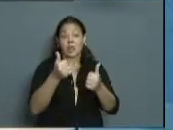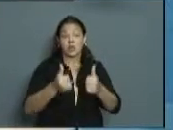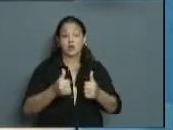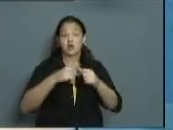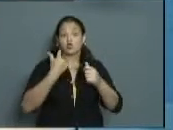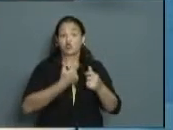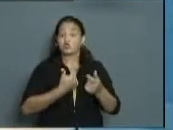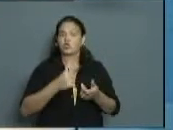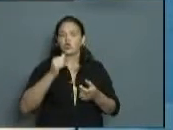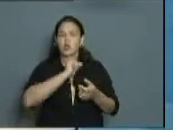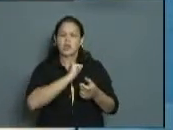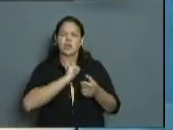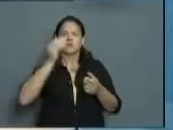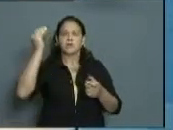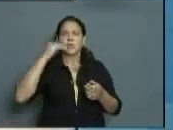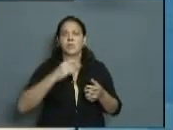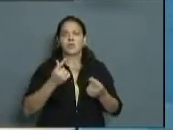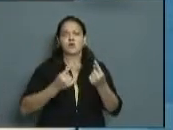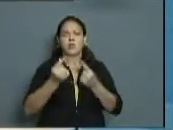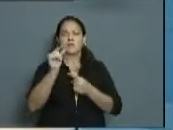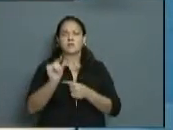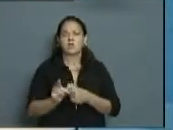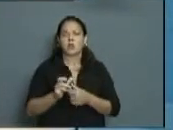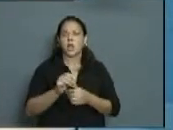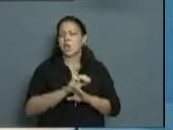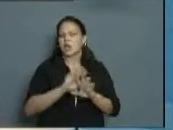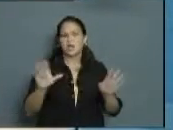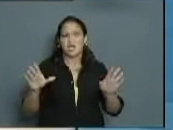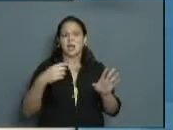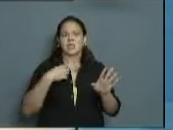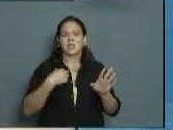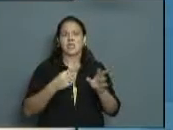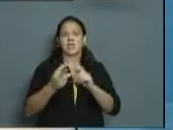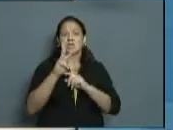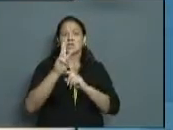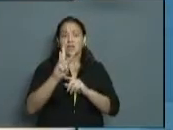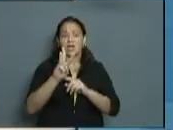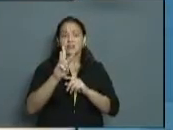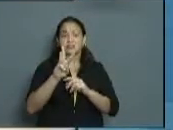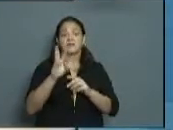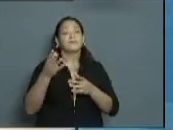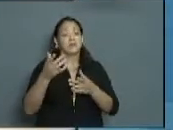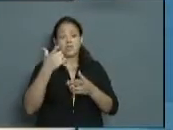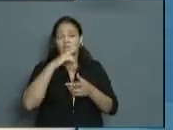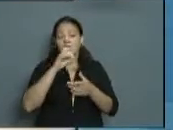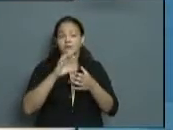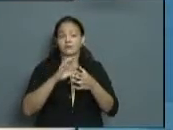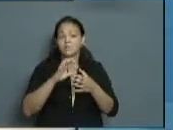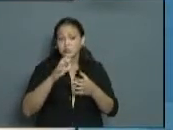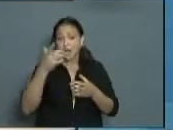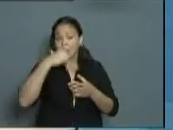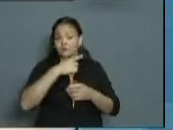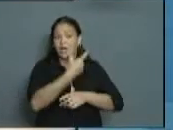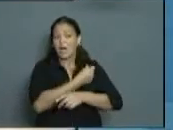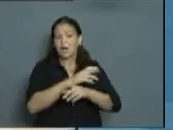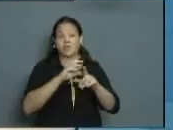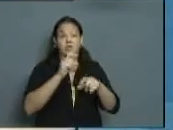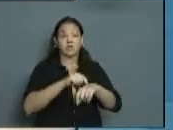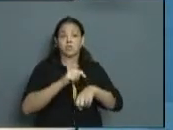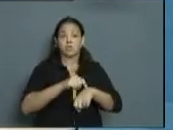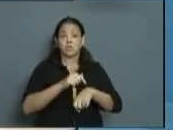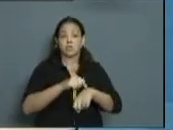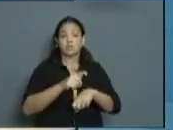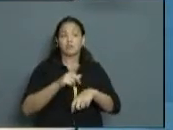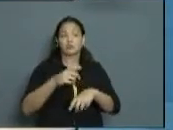estudio. Quería saber, en el caso de una persona que ya tenía las 3 dosis de Abdala, y con todo el tiempo establecido,